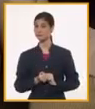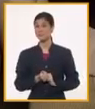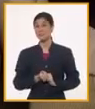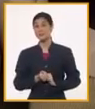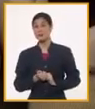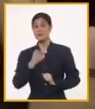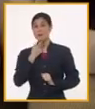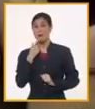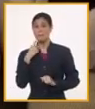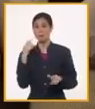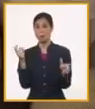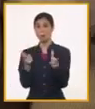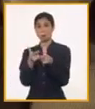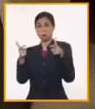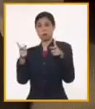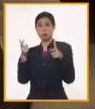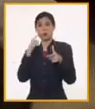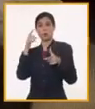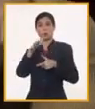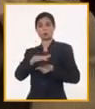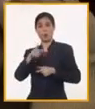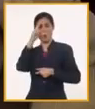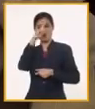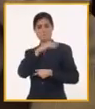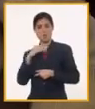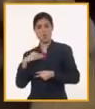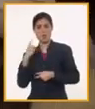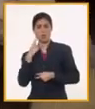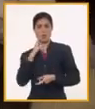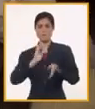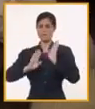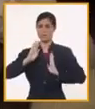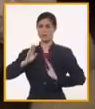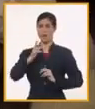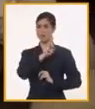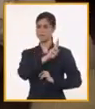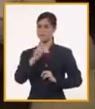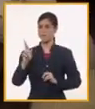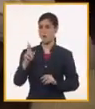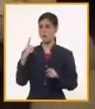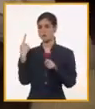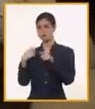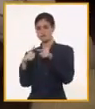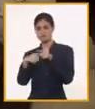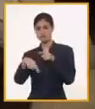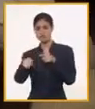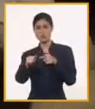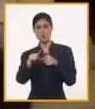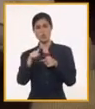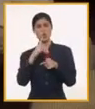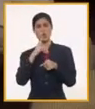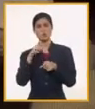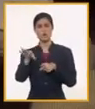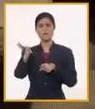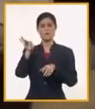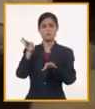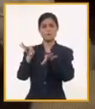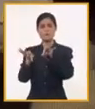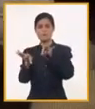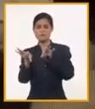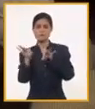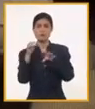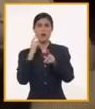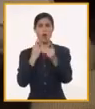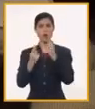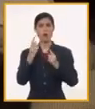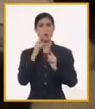no era la mayoría de los médicos estos que había aquí. No. Por eso yo destaco los que hay que un día reconocerle eso, aquellos